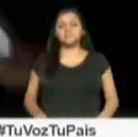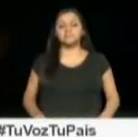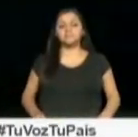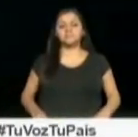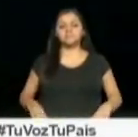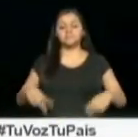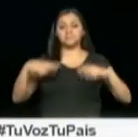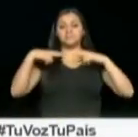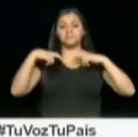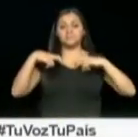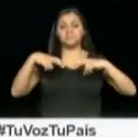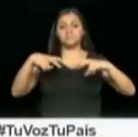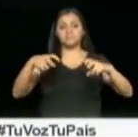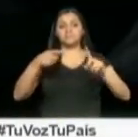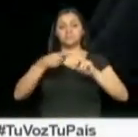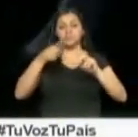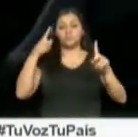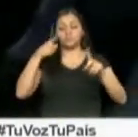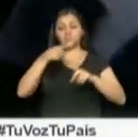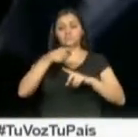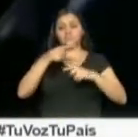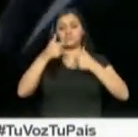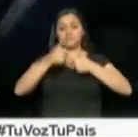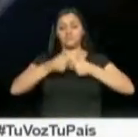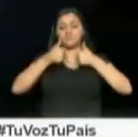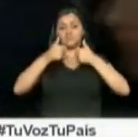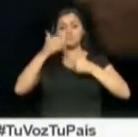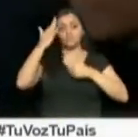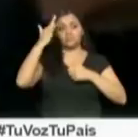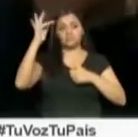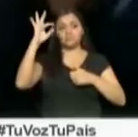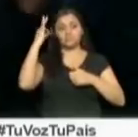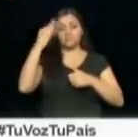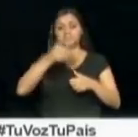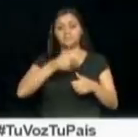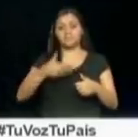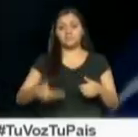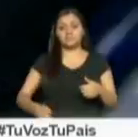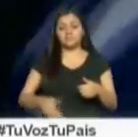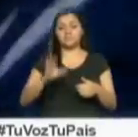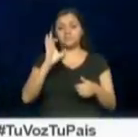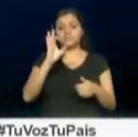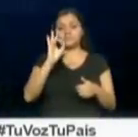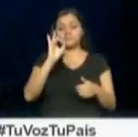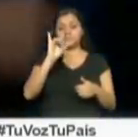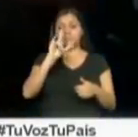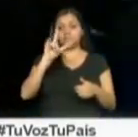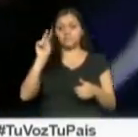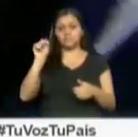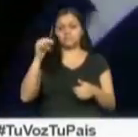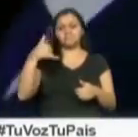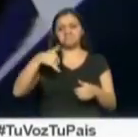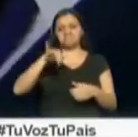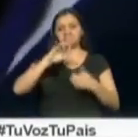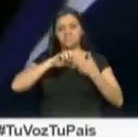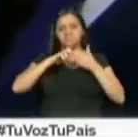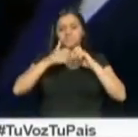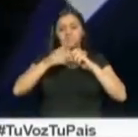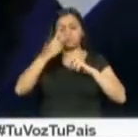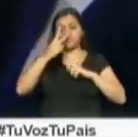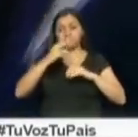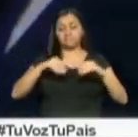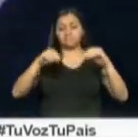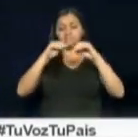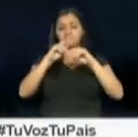La investigación contra el candidato de la derecha francesa a las presidenciales, François Fillon, sigue adelante. Tras analizar los